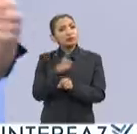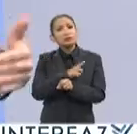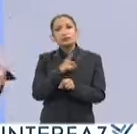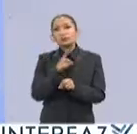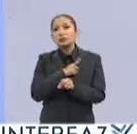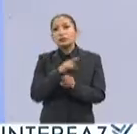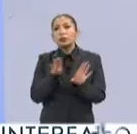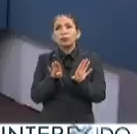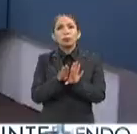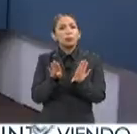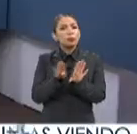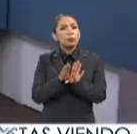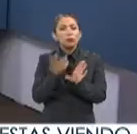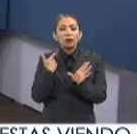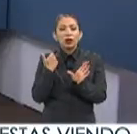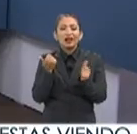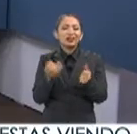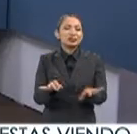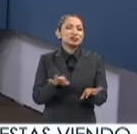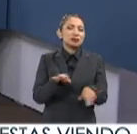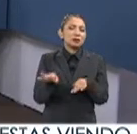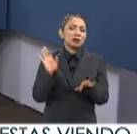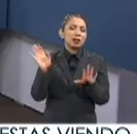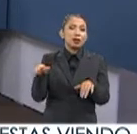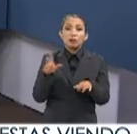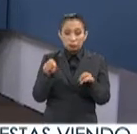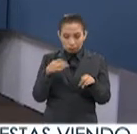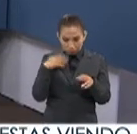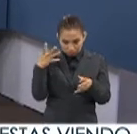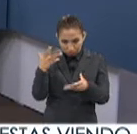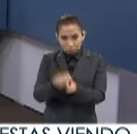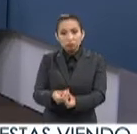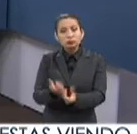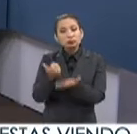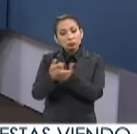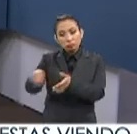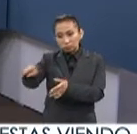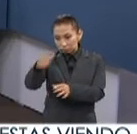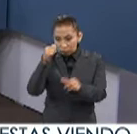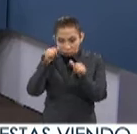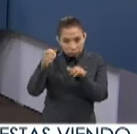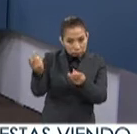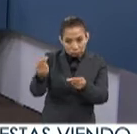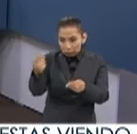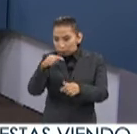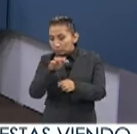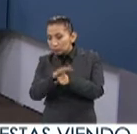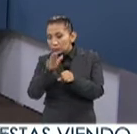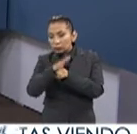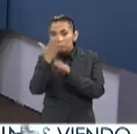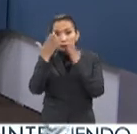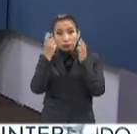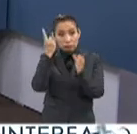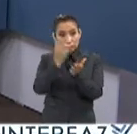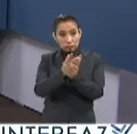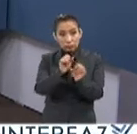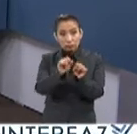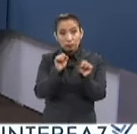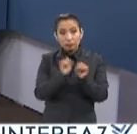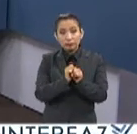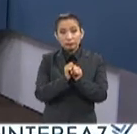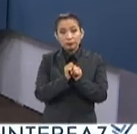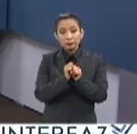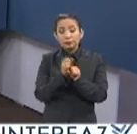quedan como en cumplir con cosas muy básicas, sino que se involucran en que ellos tengan todo lo básico para ir a estudiar, no nada más en el salón de